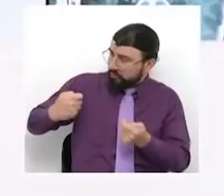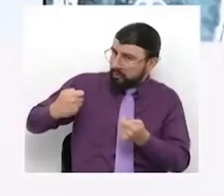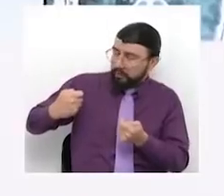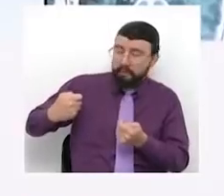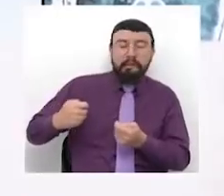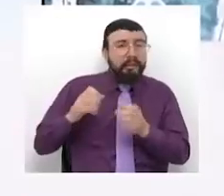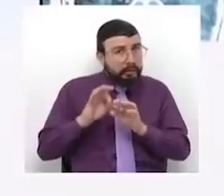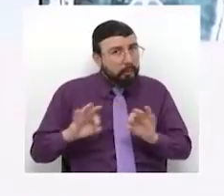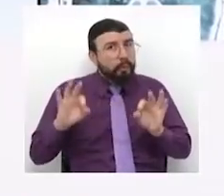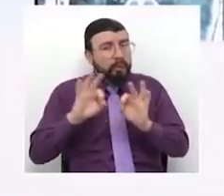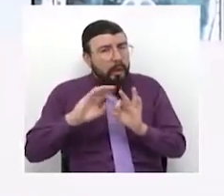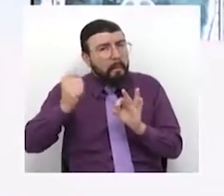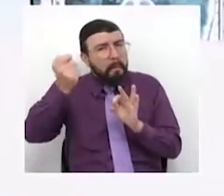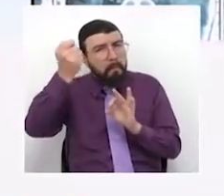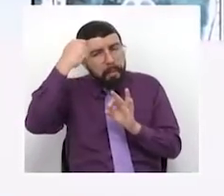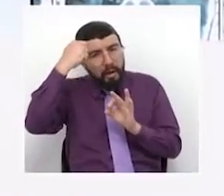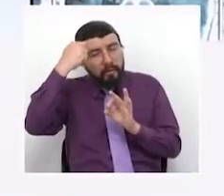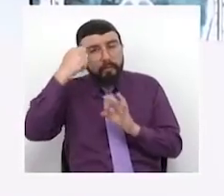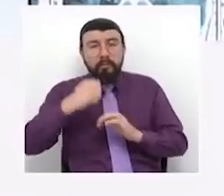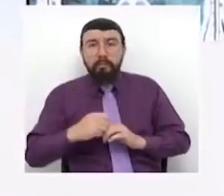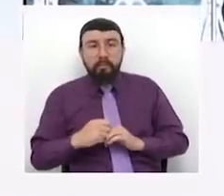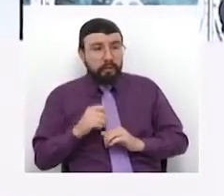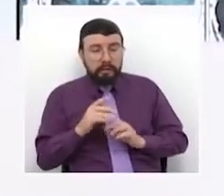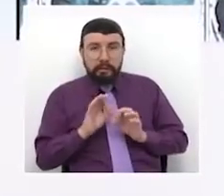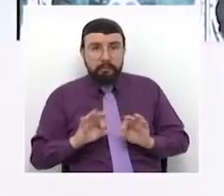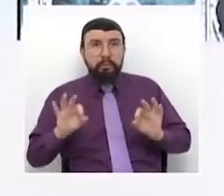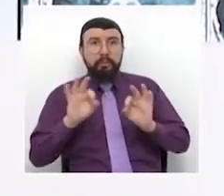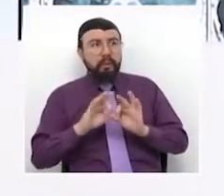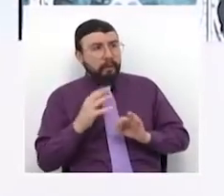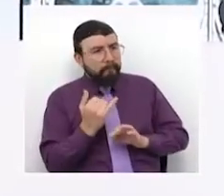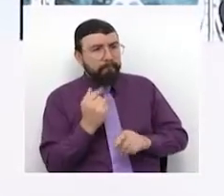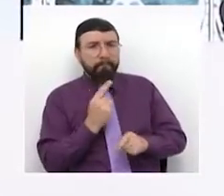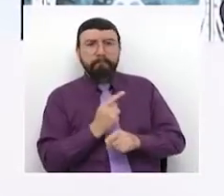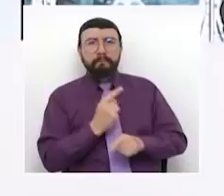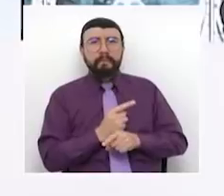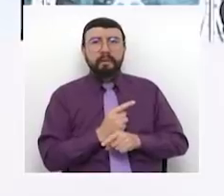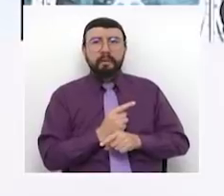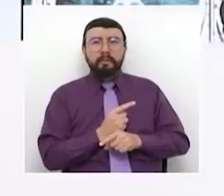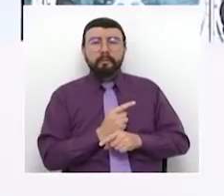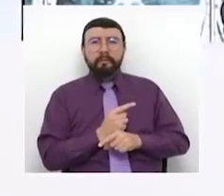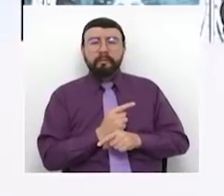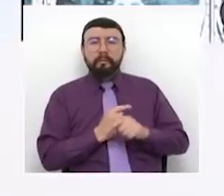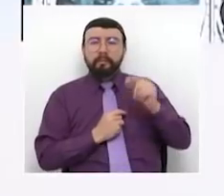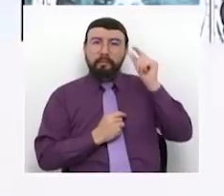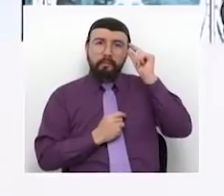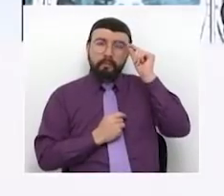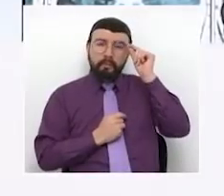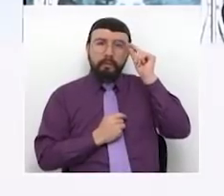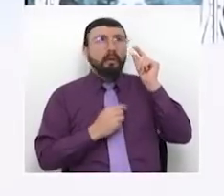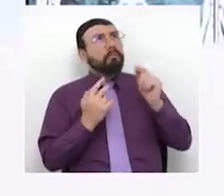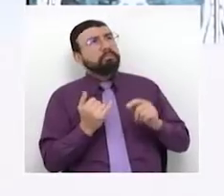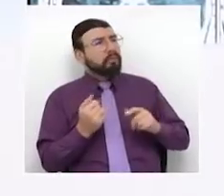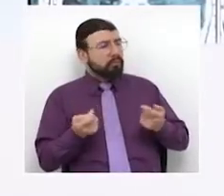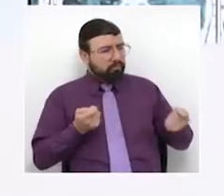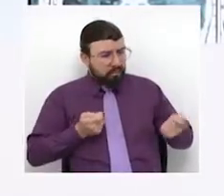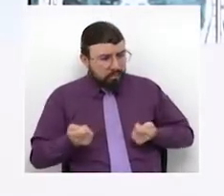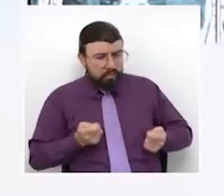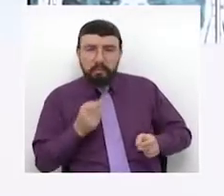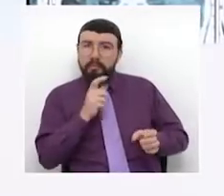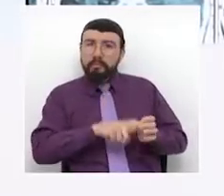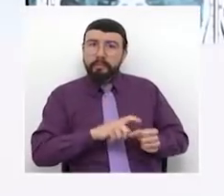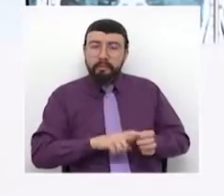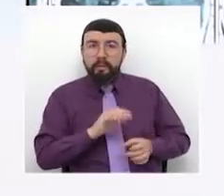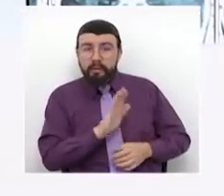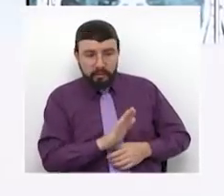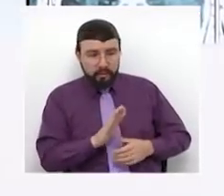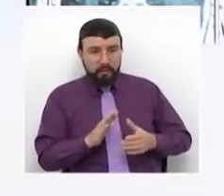muy importante, determinan muchísimo las condiciones en que pueden estar su